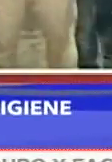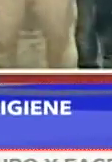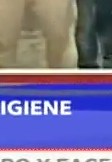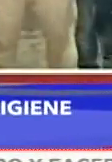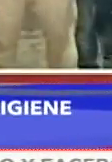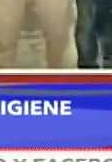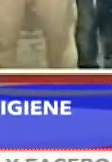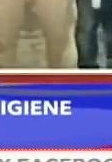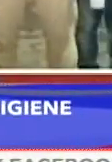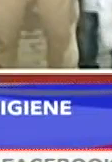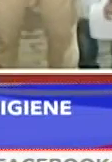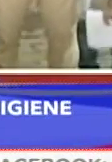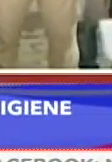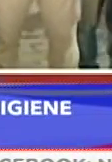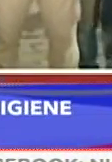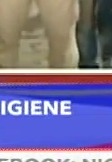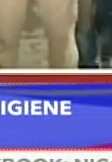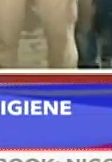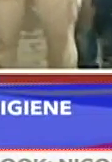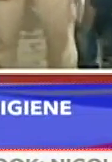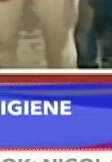aquí estamos. ¡Leales siempre!